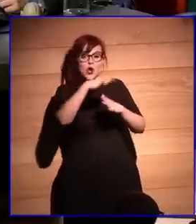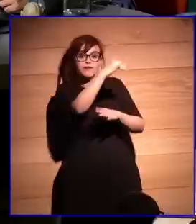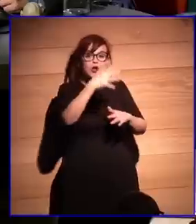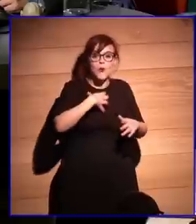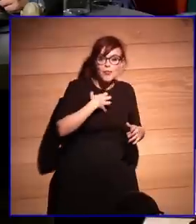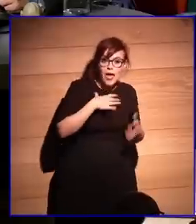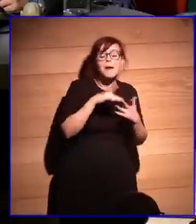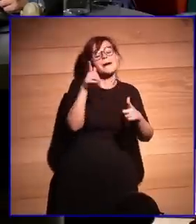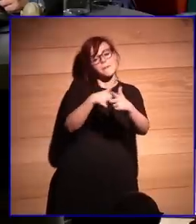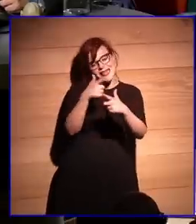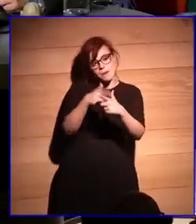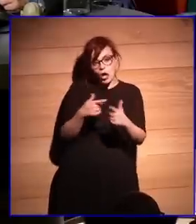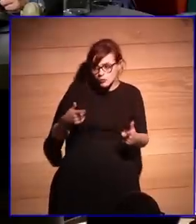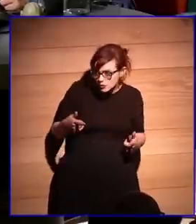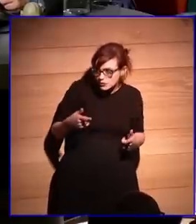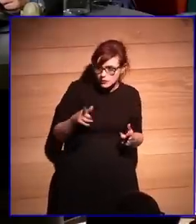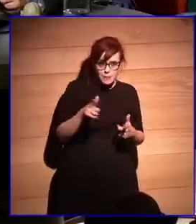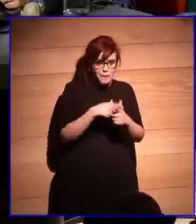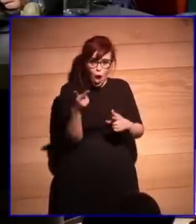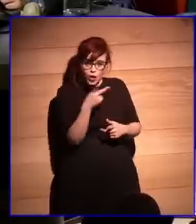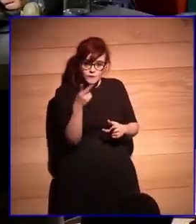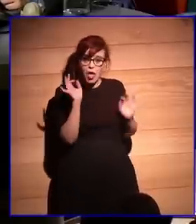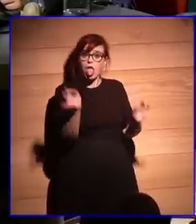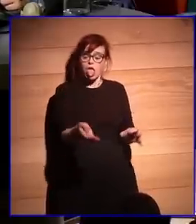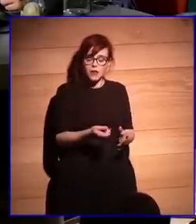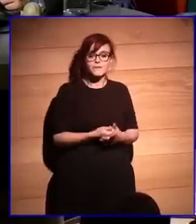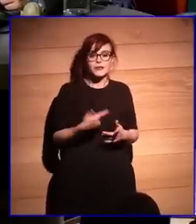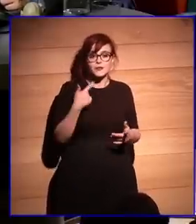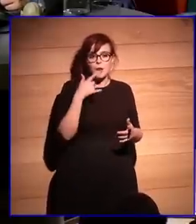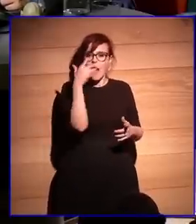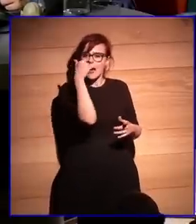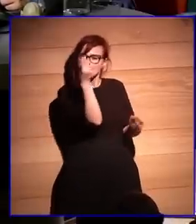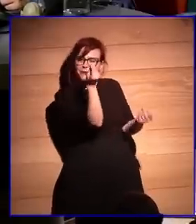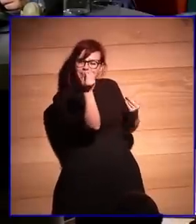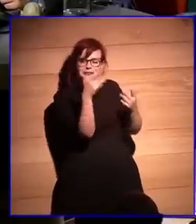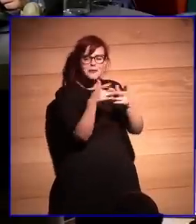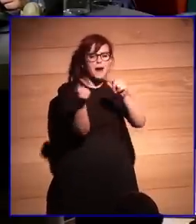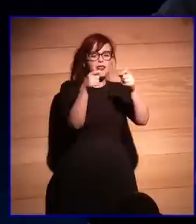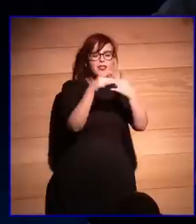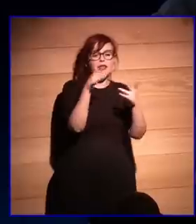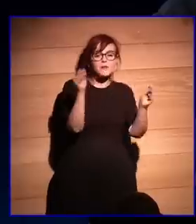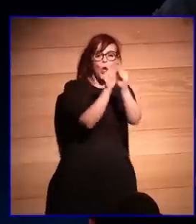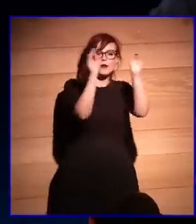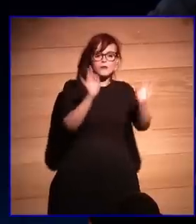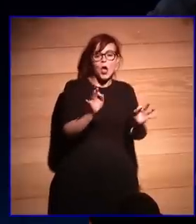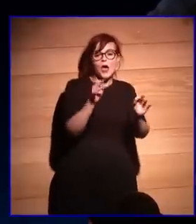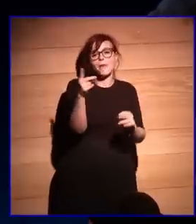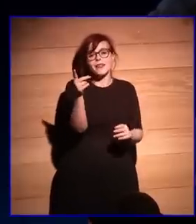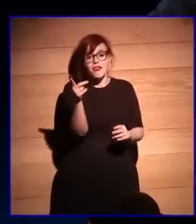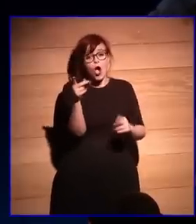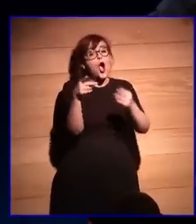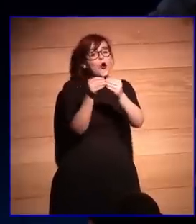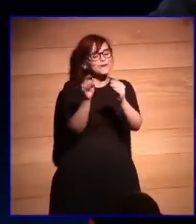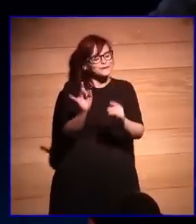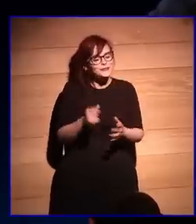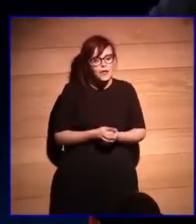primos? Son primos, estos dos son primos, sí, sí. Si te dan un aire, si te fijas, según tu apellido coincide, se parece muchísimo. ¿Sí? El